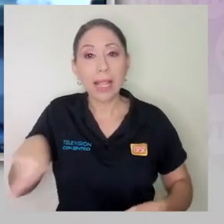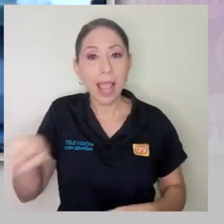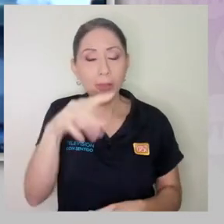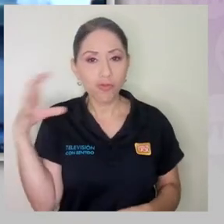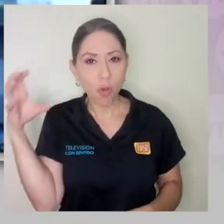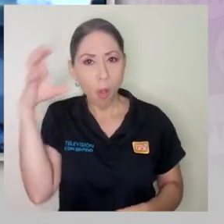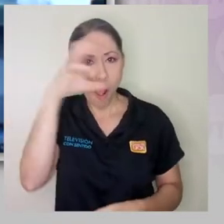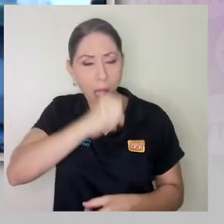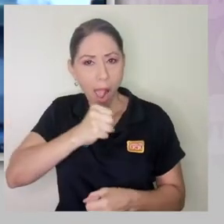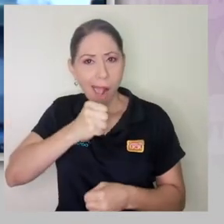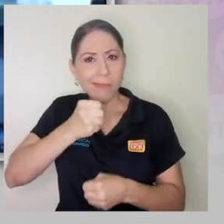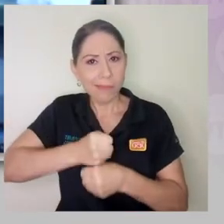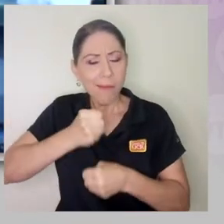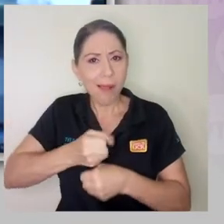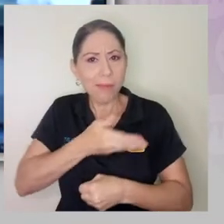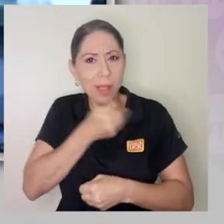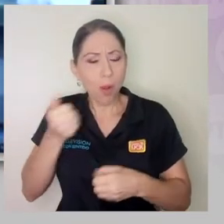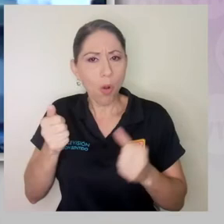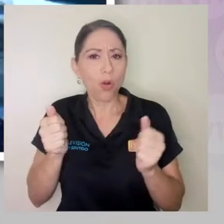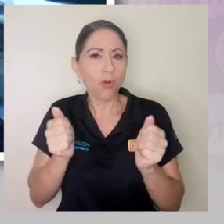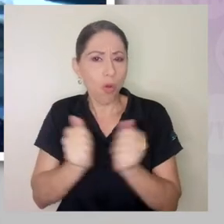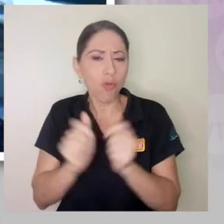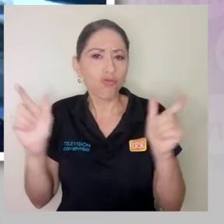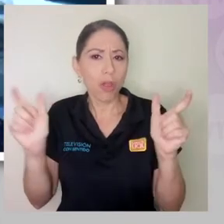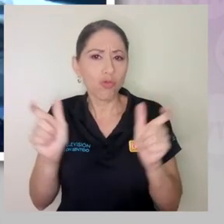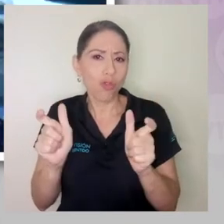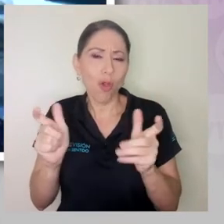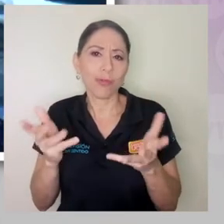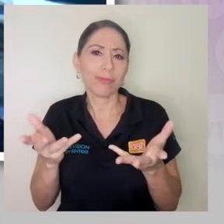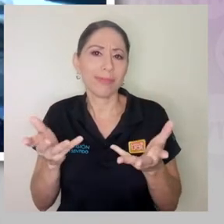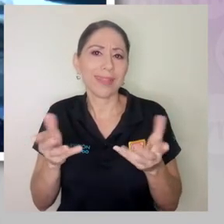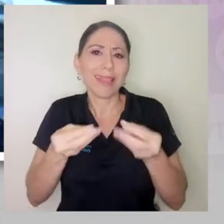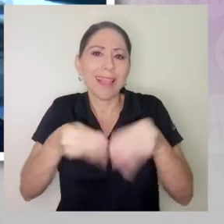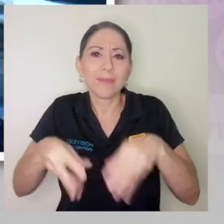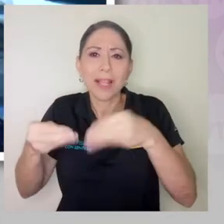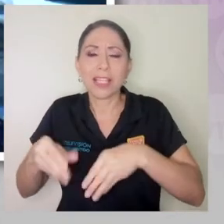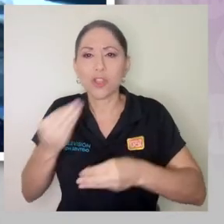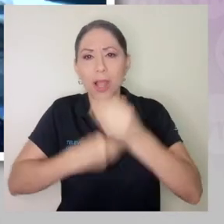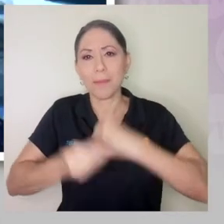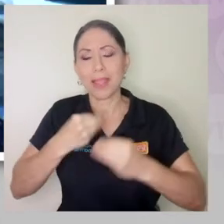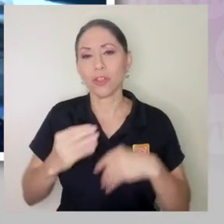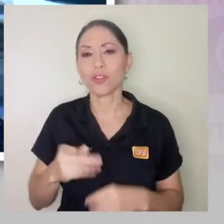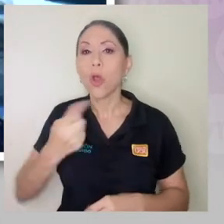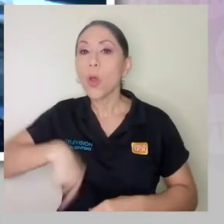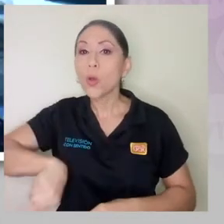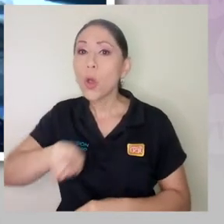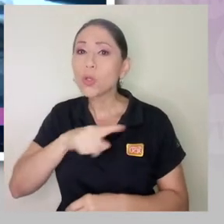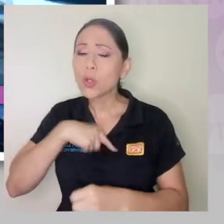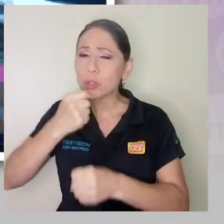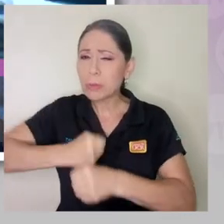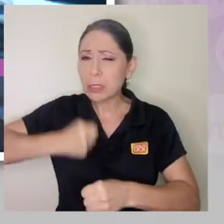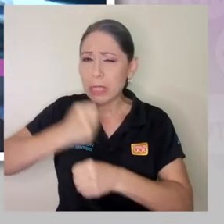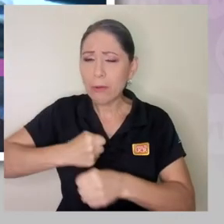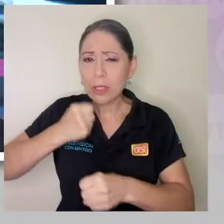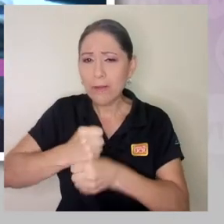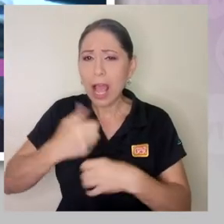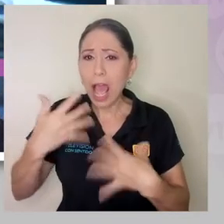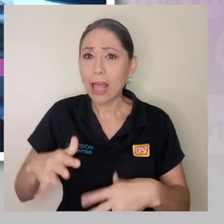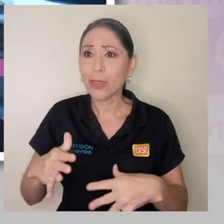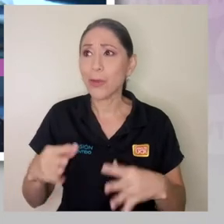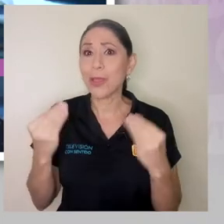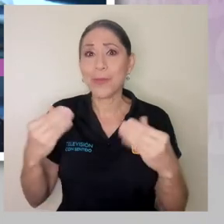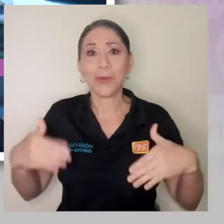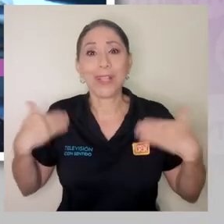y consecuentemente con la reducción del desperdicio de alimentos. Un aspecto importante en el que hemos estado trabajando y lo recibimos con